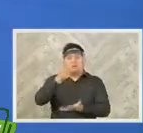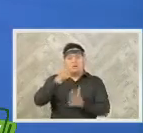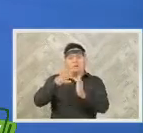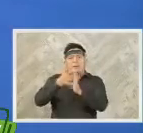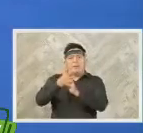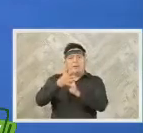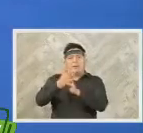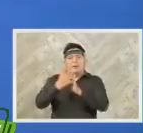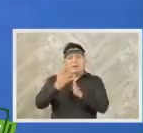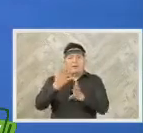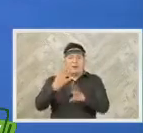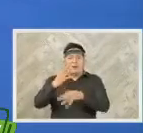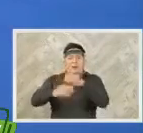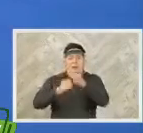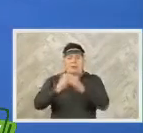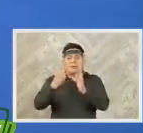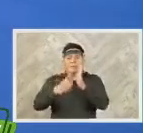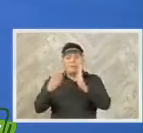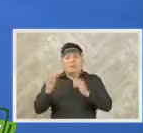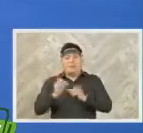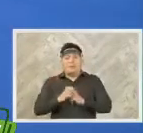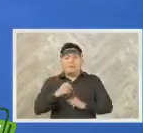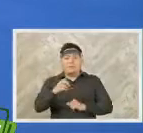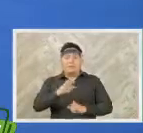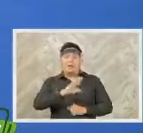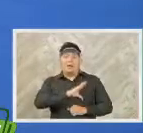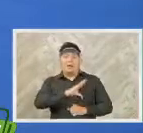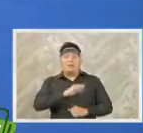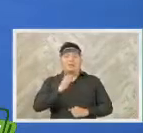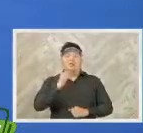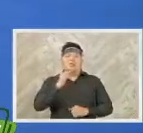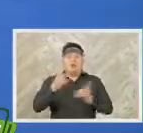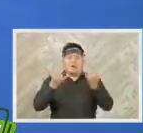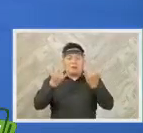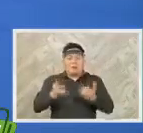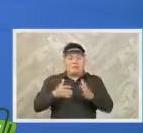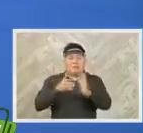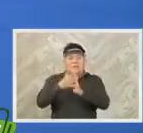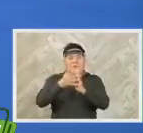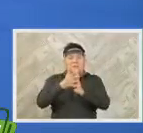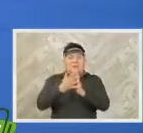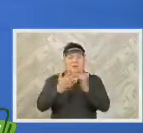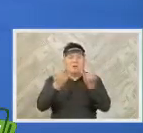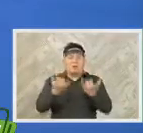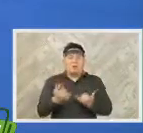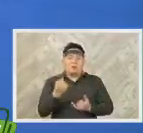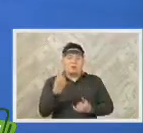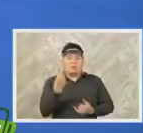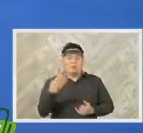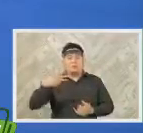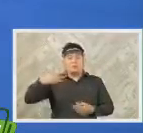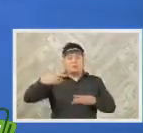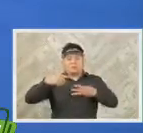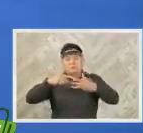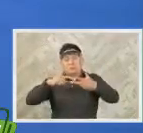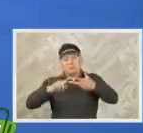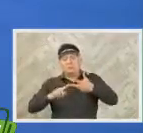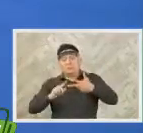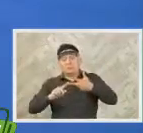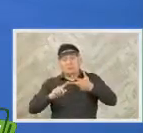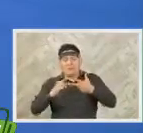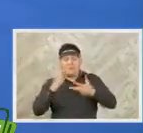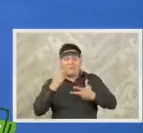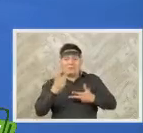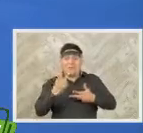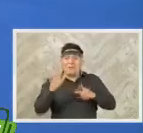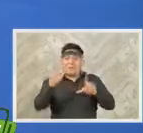Jairo Yáñez. Así que en esta oportunidad vamos a hablar sobre la línea estratégica número 3. Como lo acabamos de ver en el video